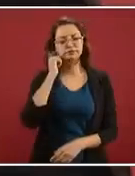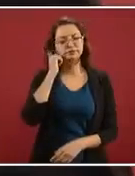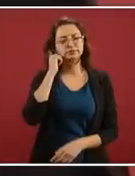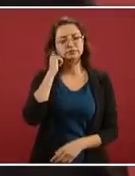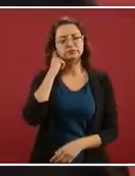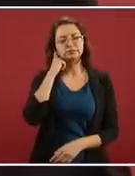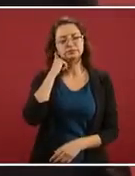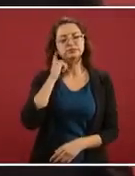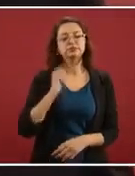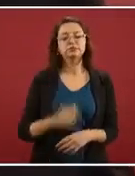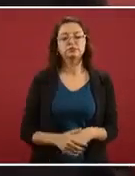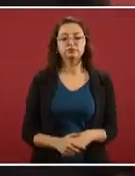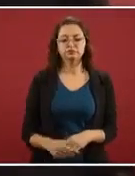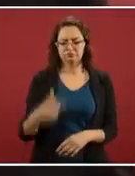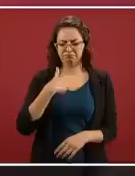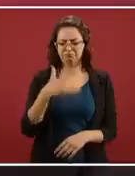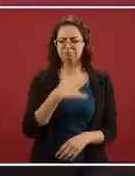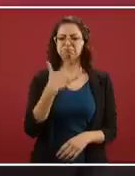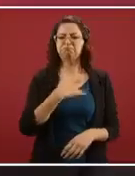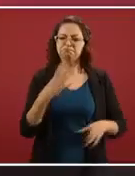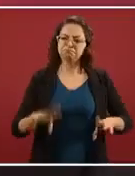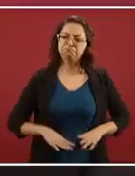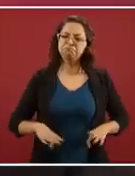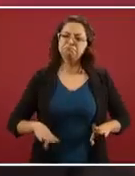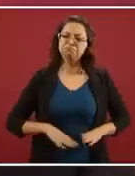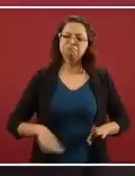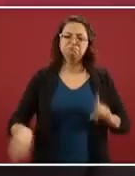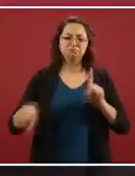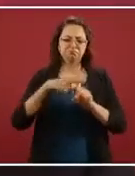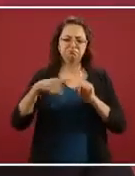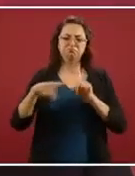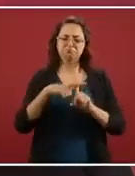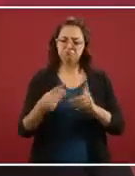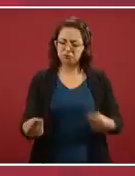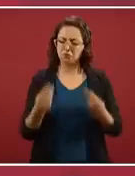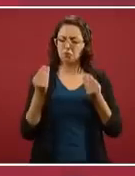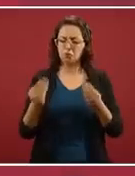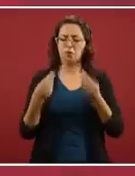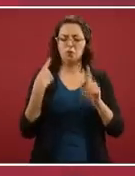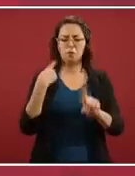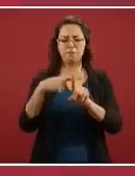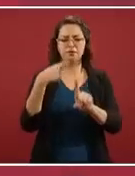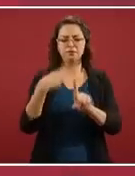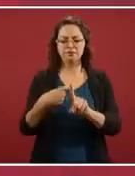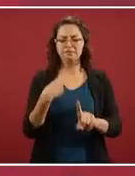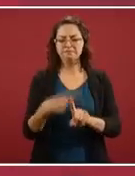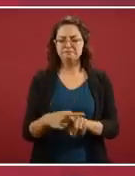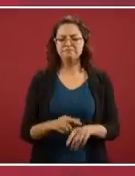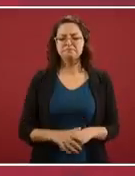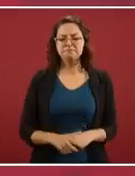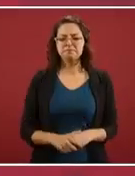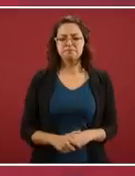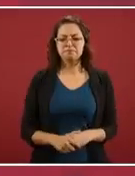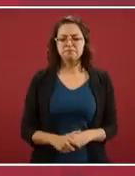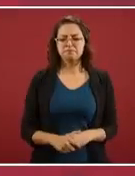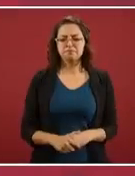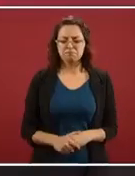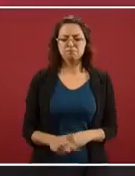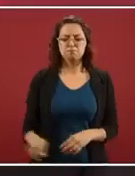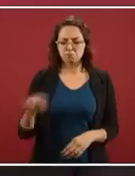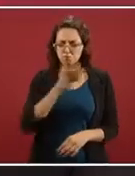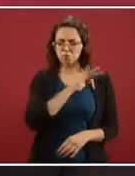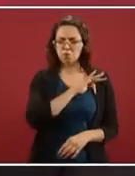Y yo estoy optimista, muy optimista, de que podemos